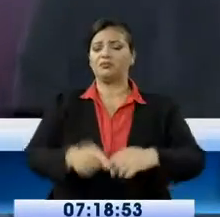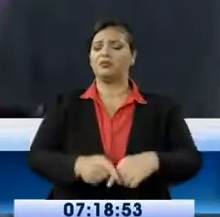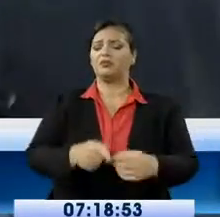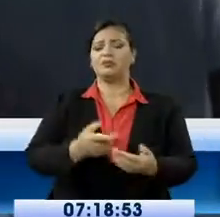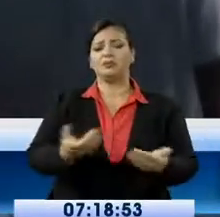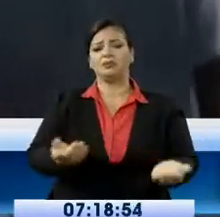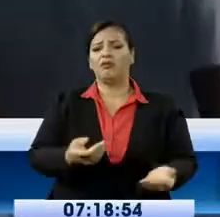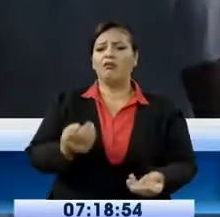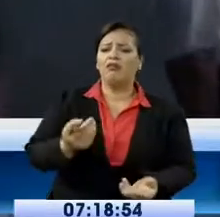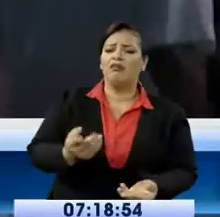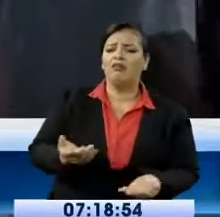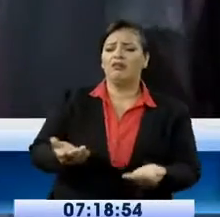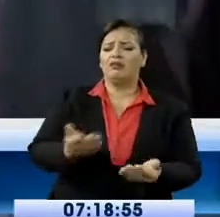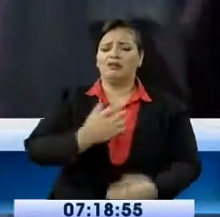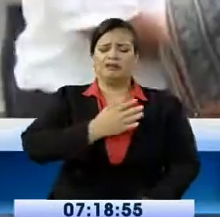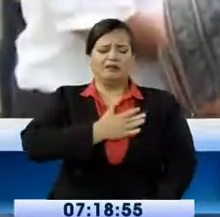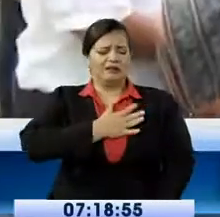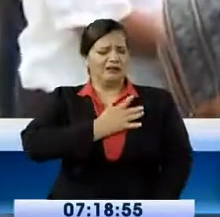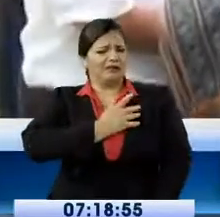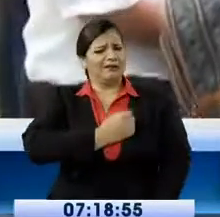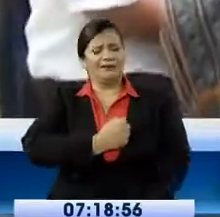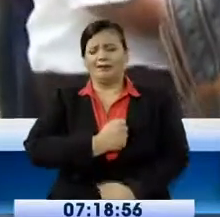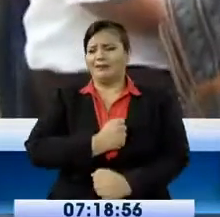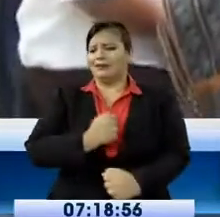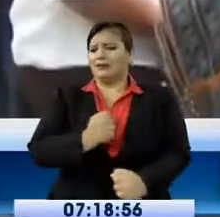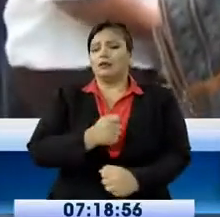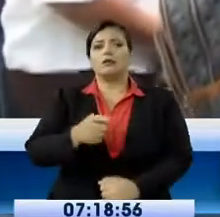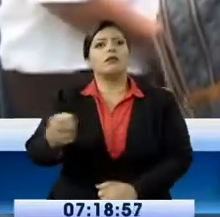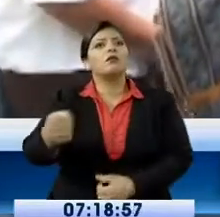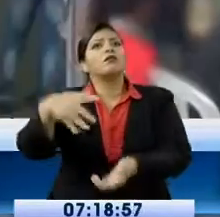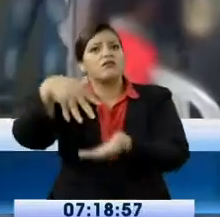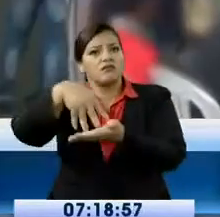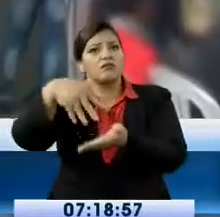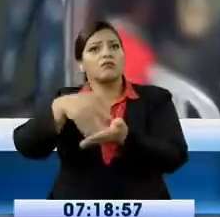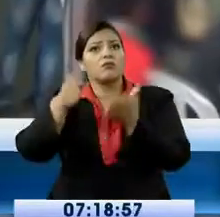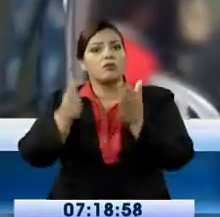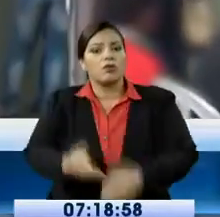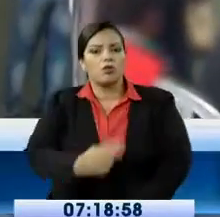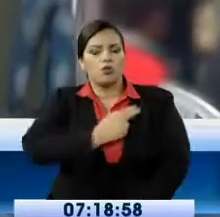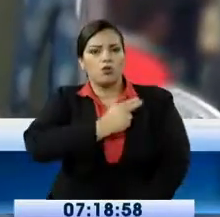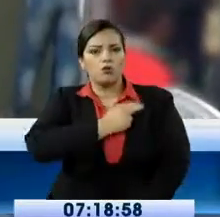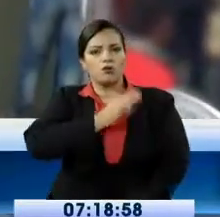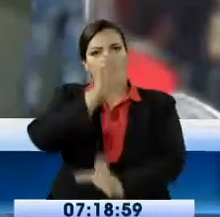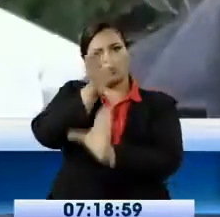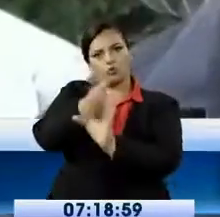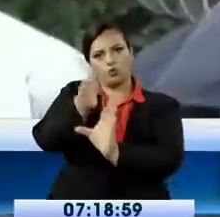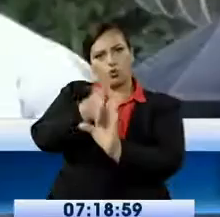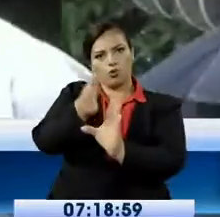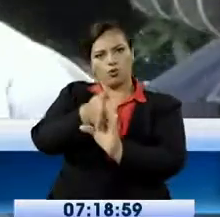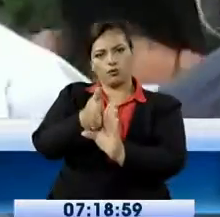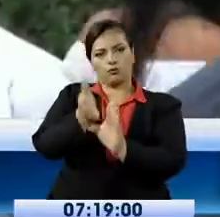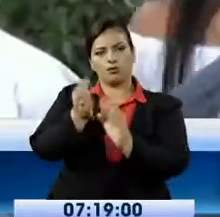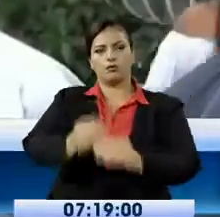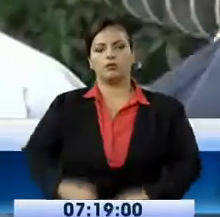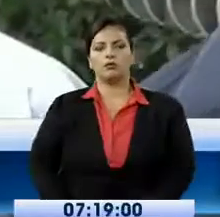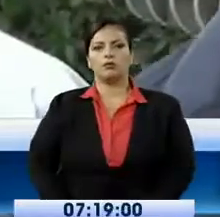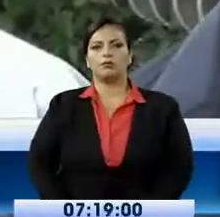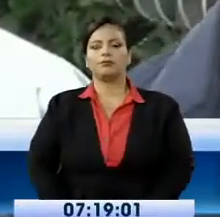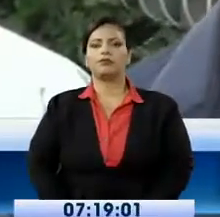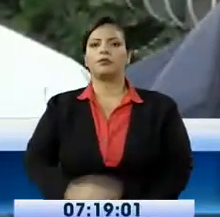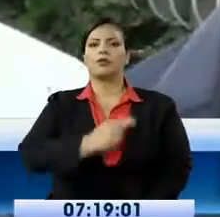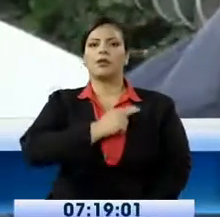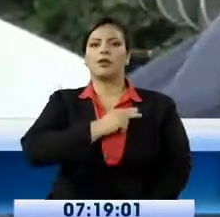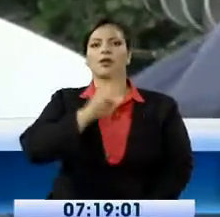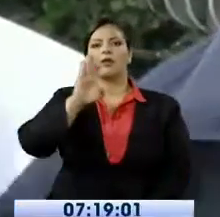de la UTV se mostraron sorprendidos y creen que el fatal desenlace fue producto del desconocimiento. Sí, me conmocionó bastante porque ella no es de